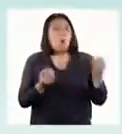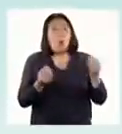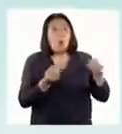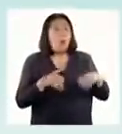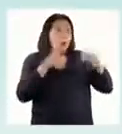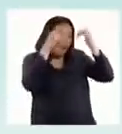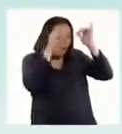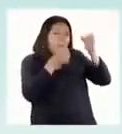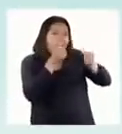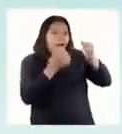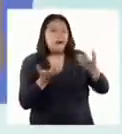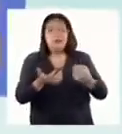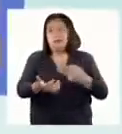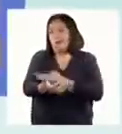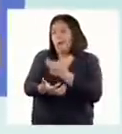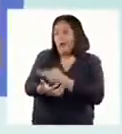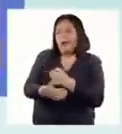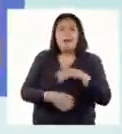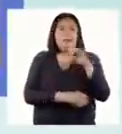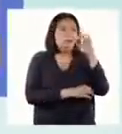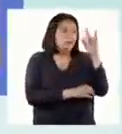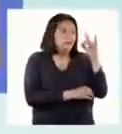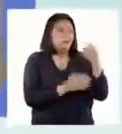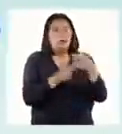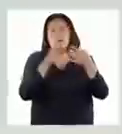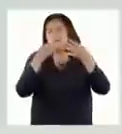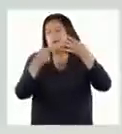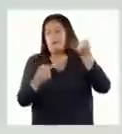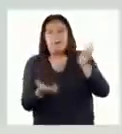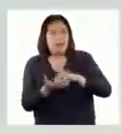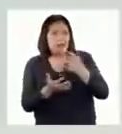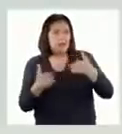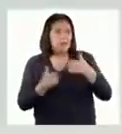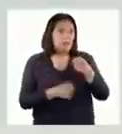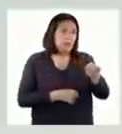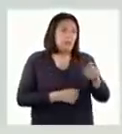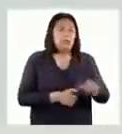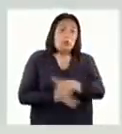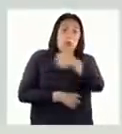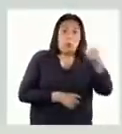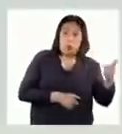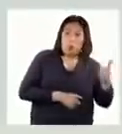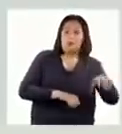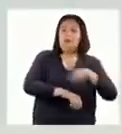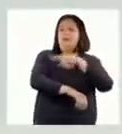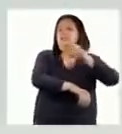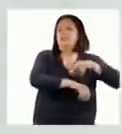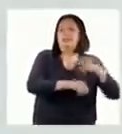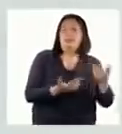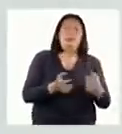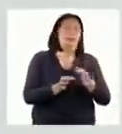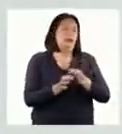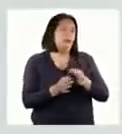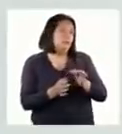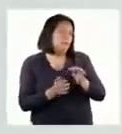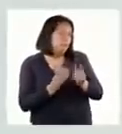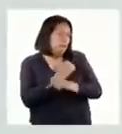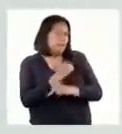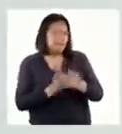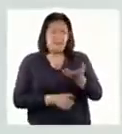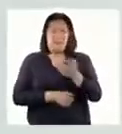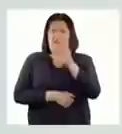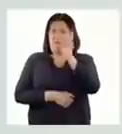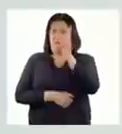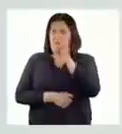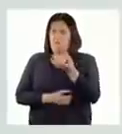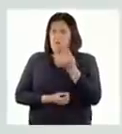vacas, ovejas, llamas, entre otros, en otras regiones del país. Profe, ¿y para qué